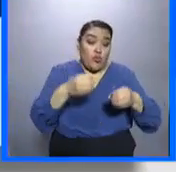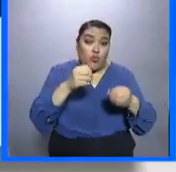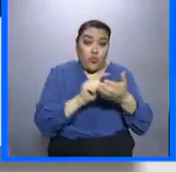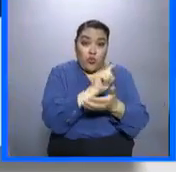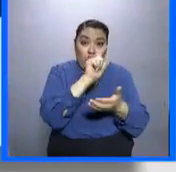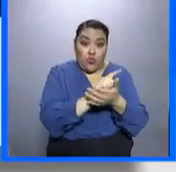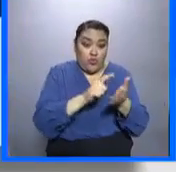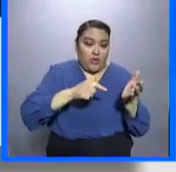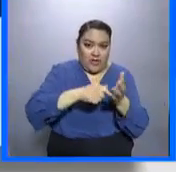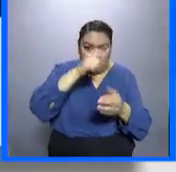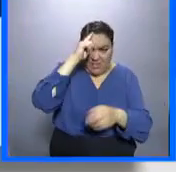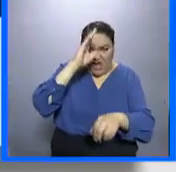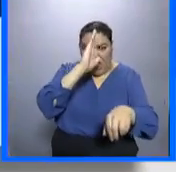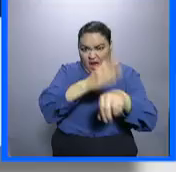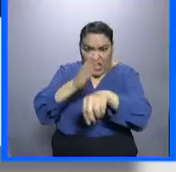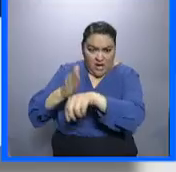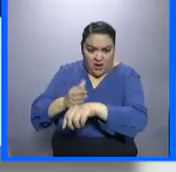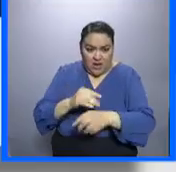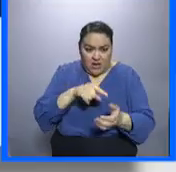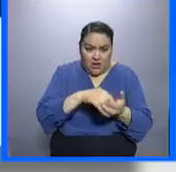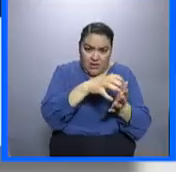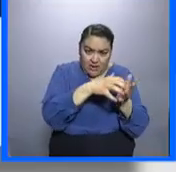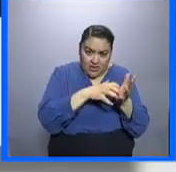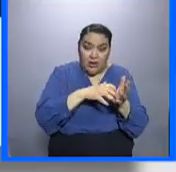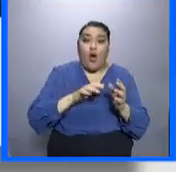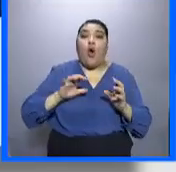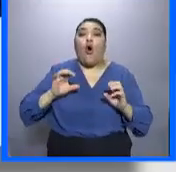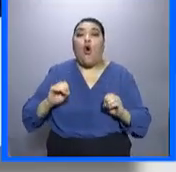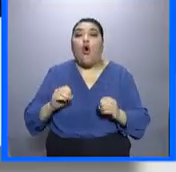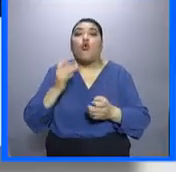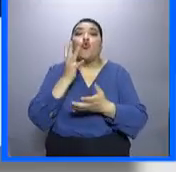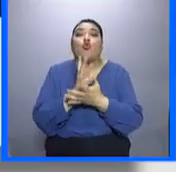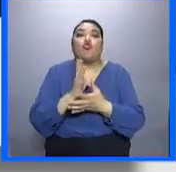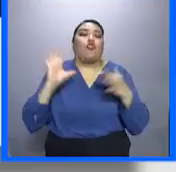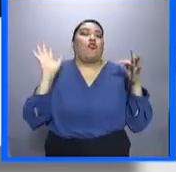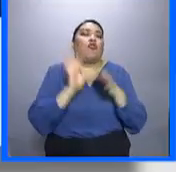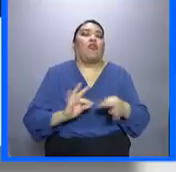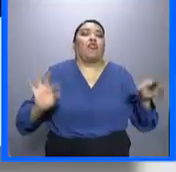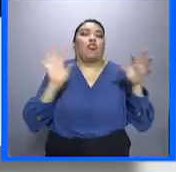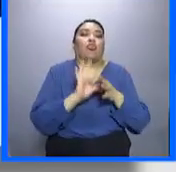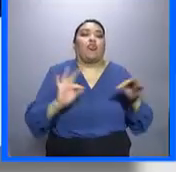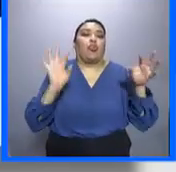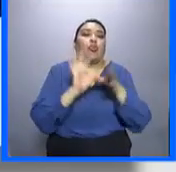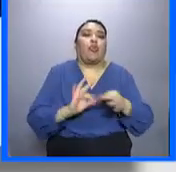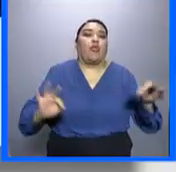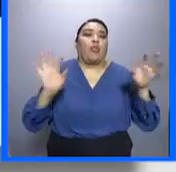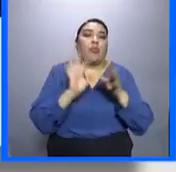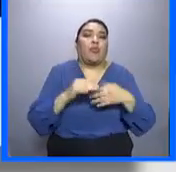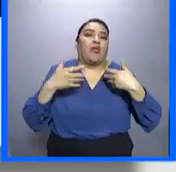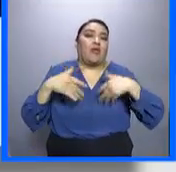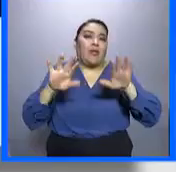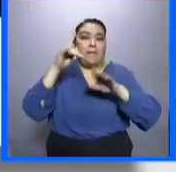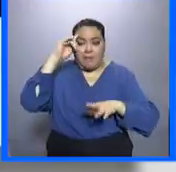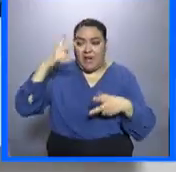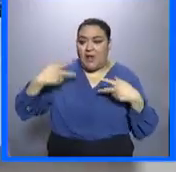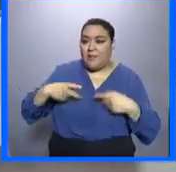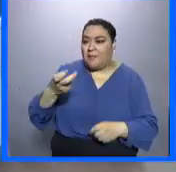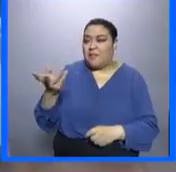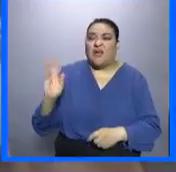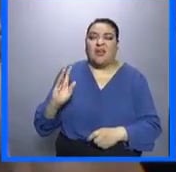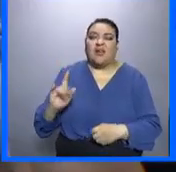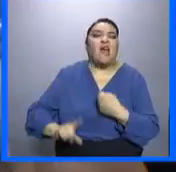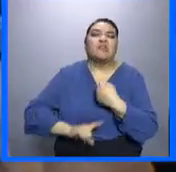poder punitivo, o hacemos un mero discurso de confort burocrático para que los jueces no tengan